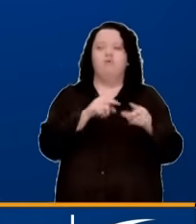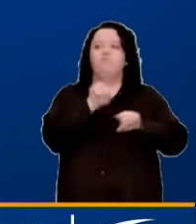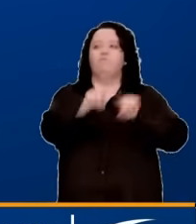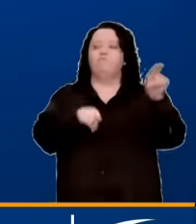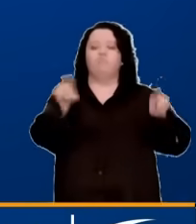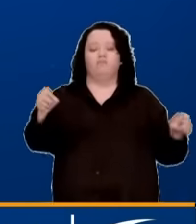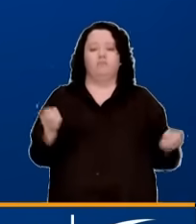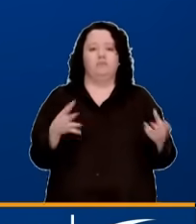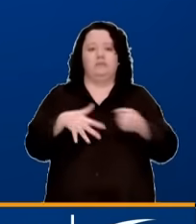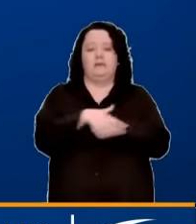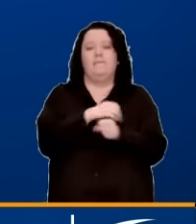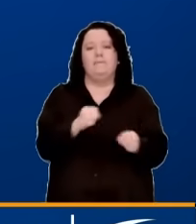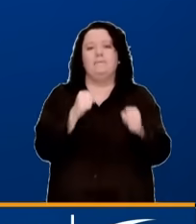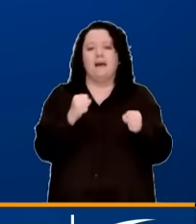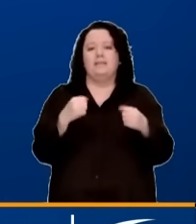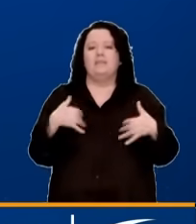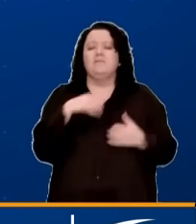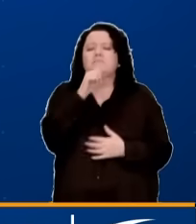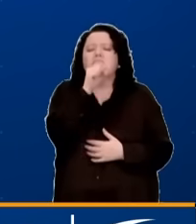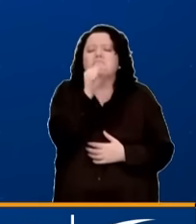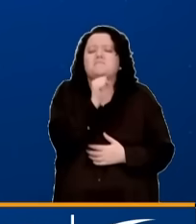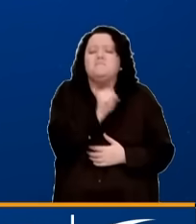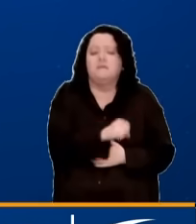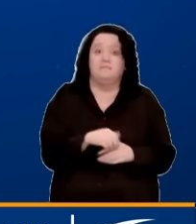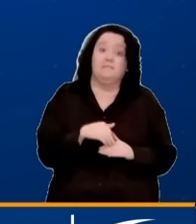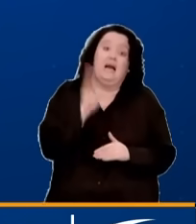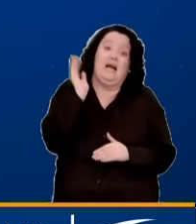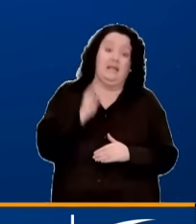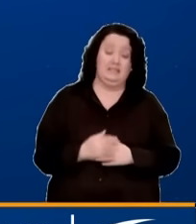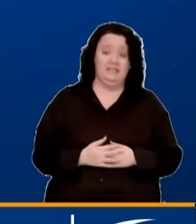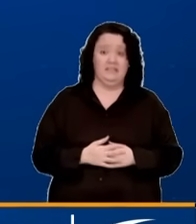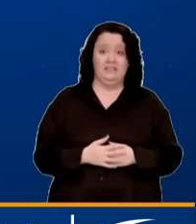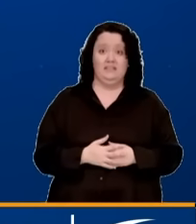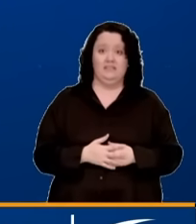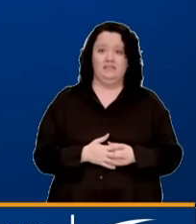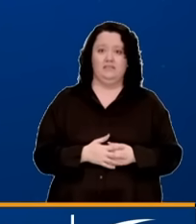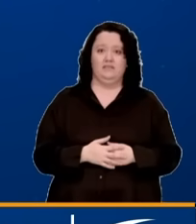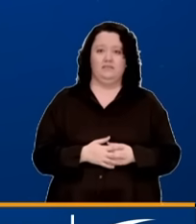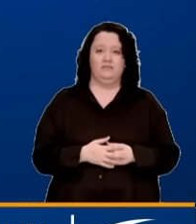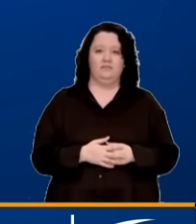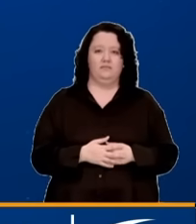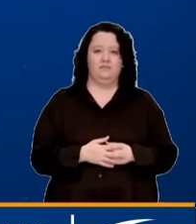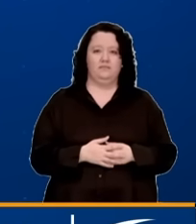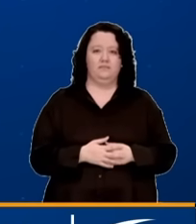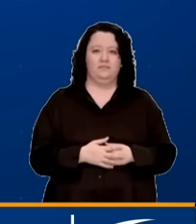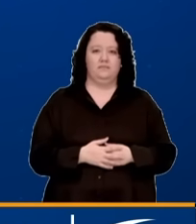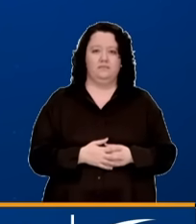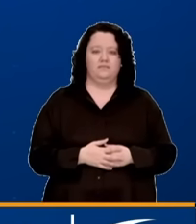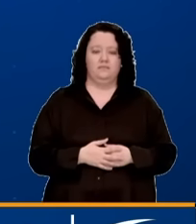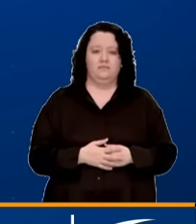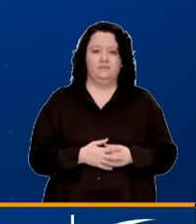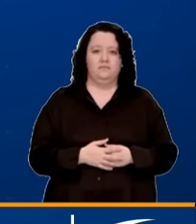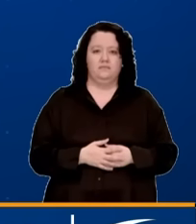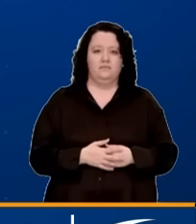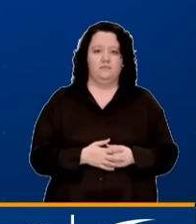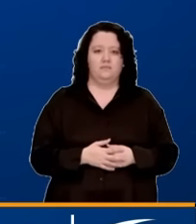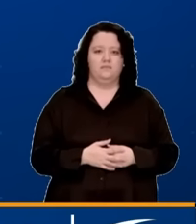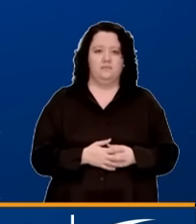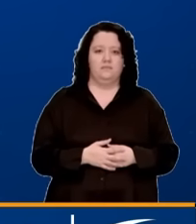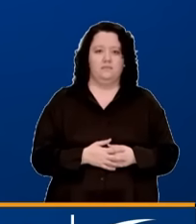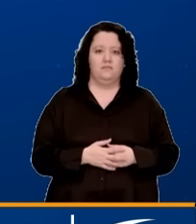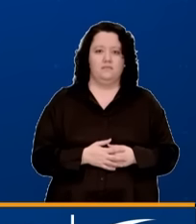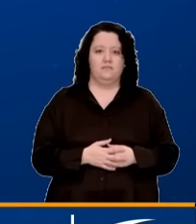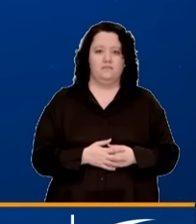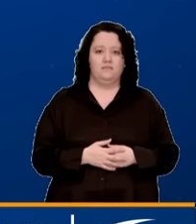de situaciones, en especial animales viejitos, ¿no? Mira a ti, ya te vamos a cumplir, cosita, espérate, ya mi amor, espera. Ay, se va a